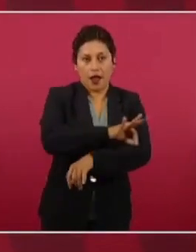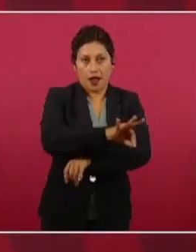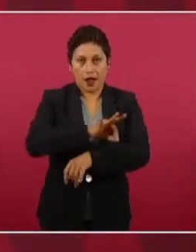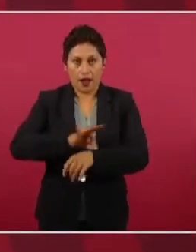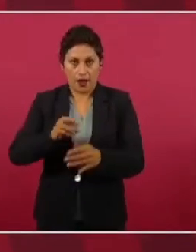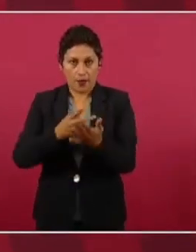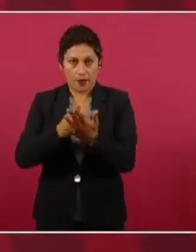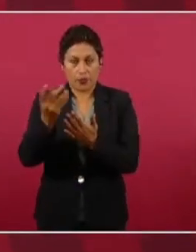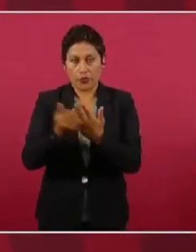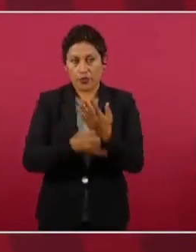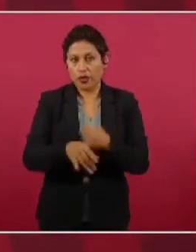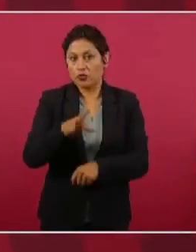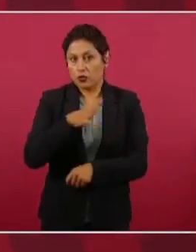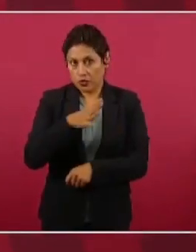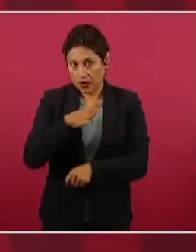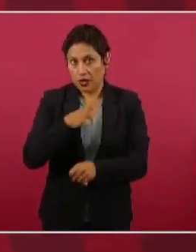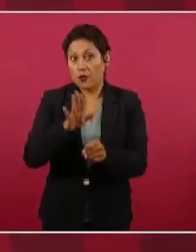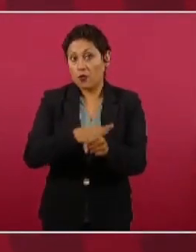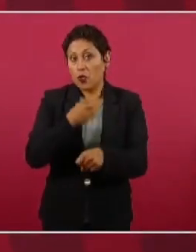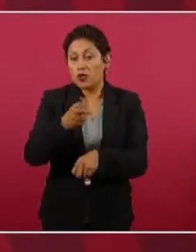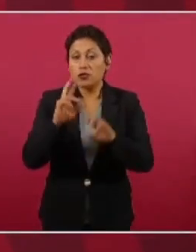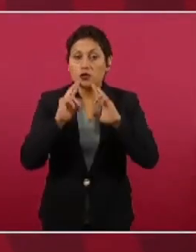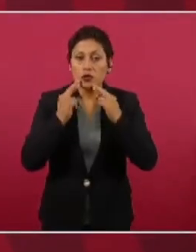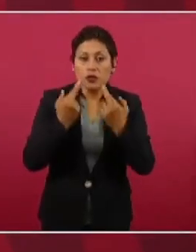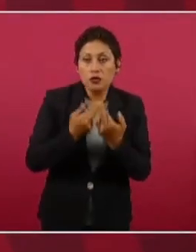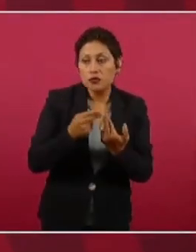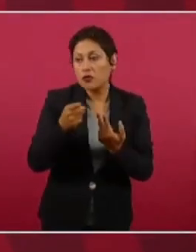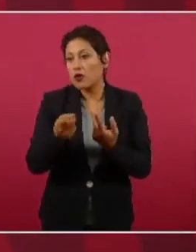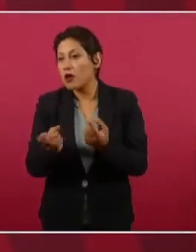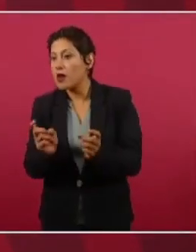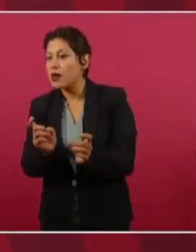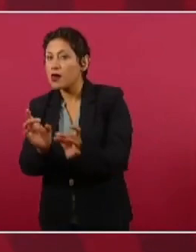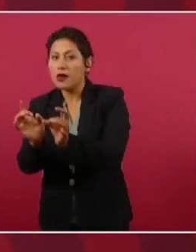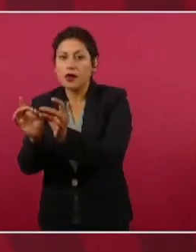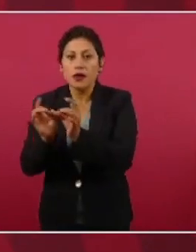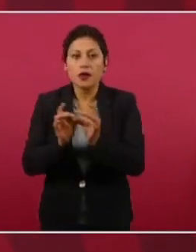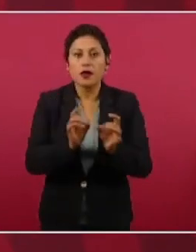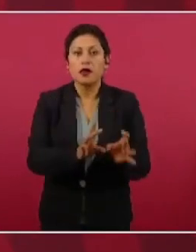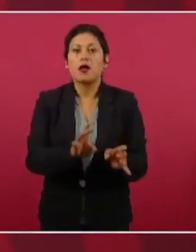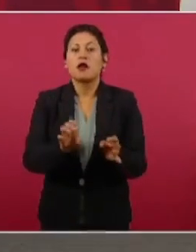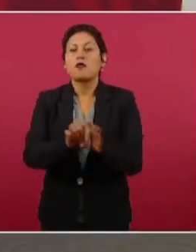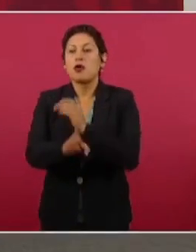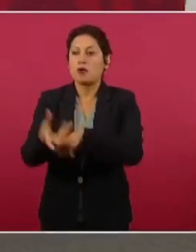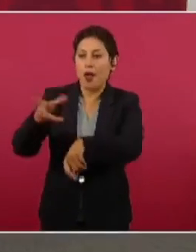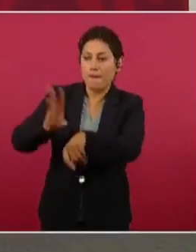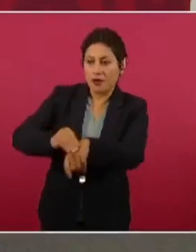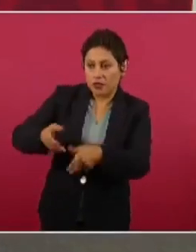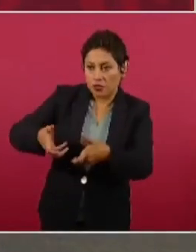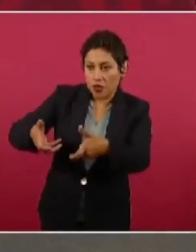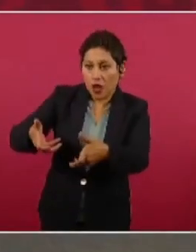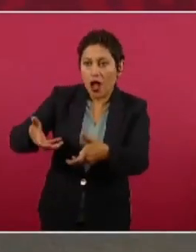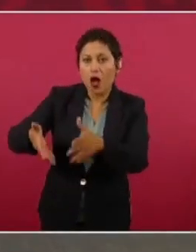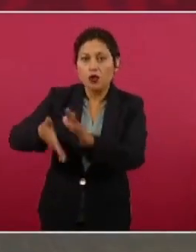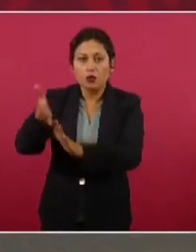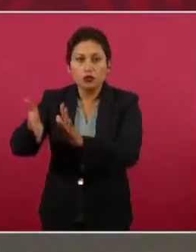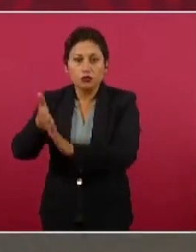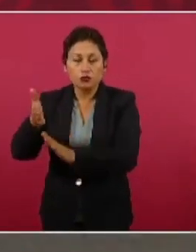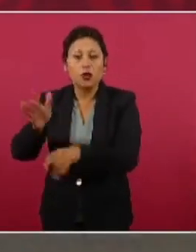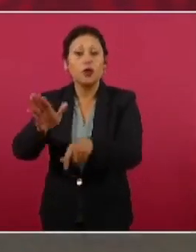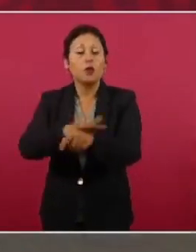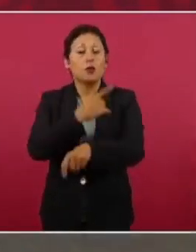que se vayan resolviendo problemas de derechos de vía, porque cuando ese